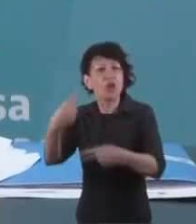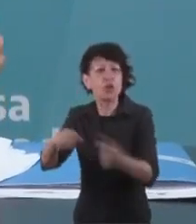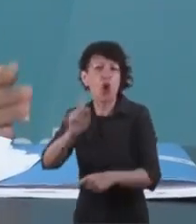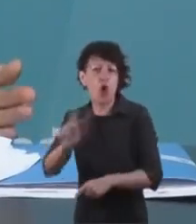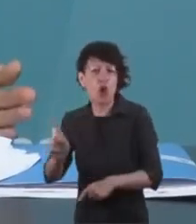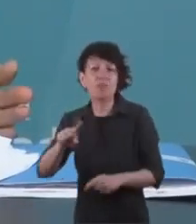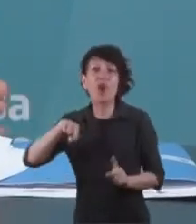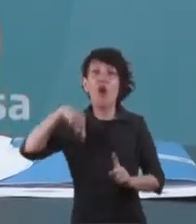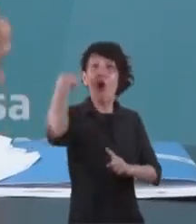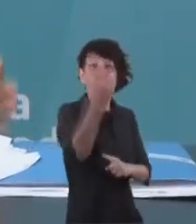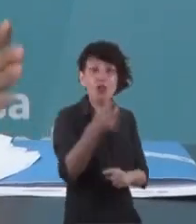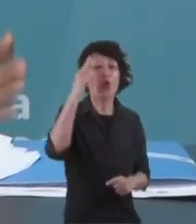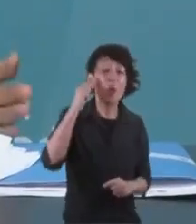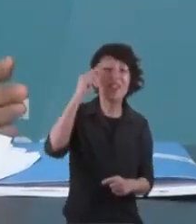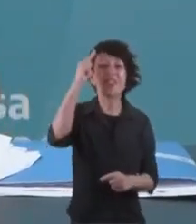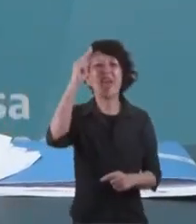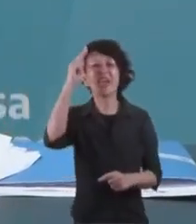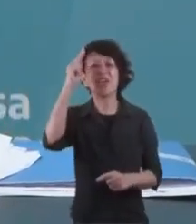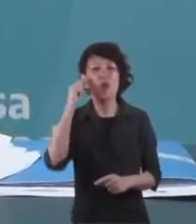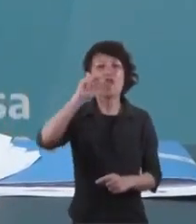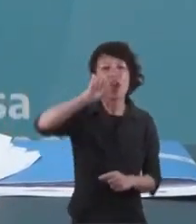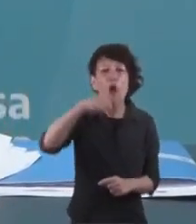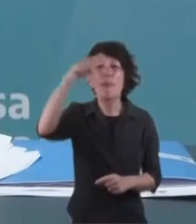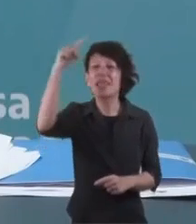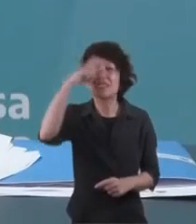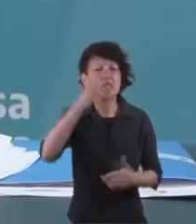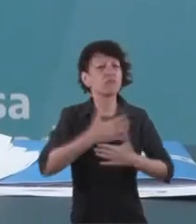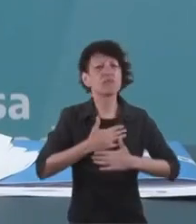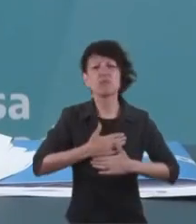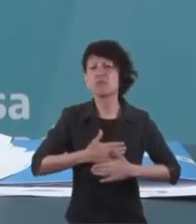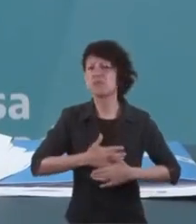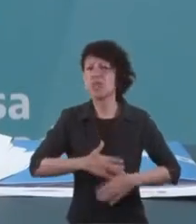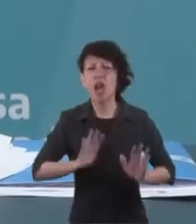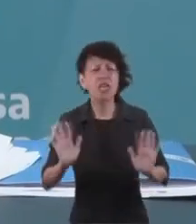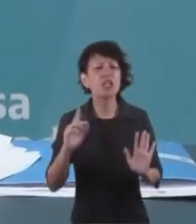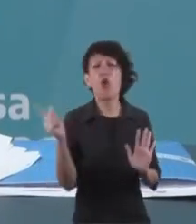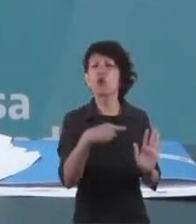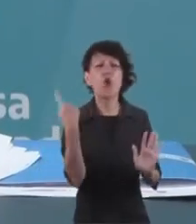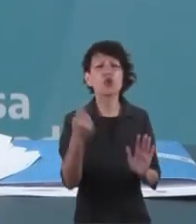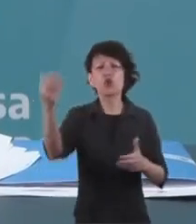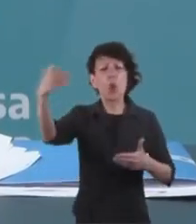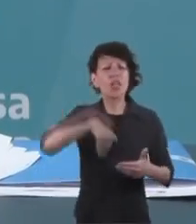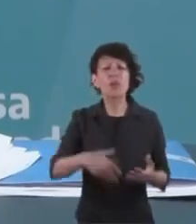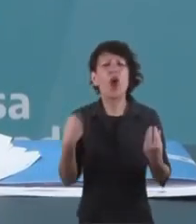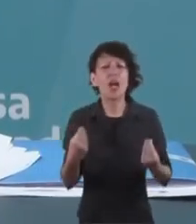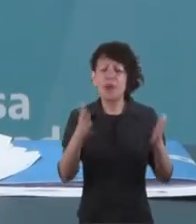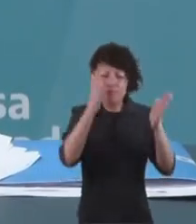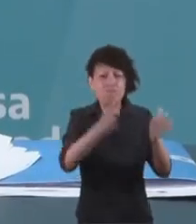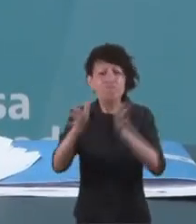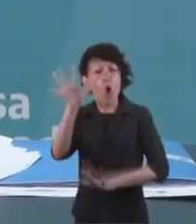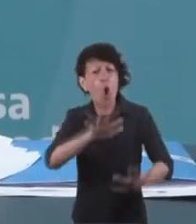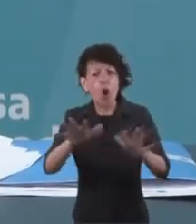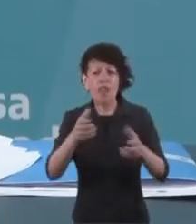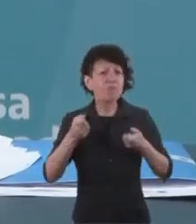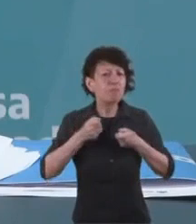del universo el 99,7 tienen que tener la plena tranquilidad que vinimos a poner orden para poder llegar a todas